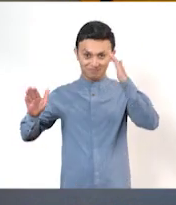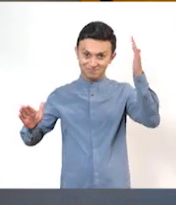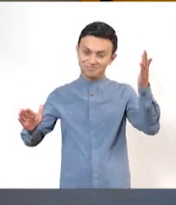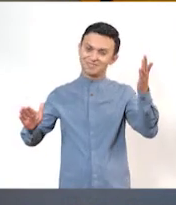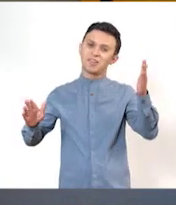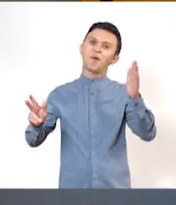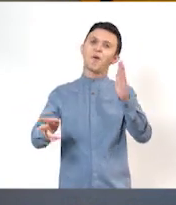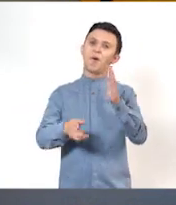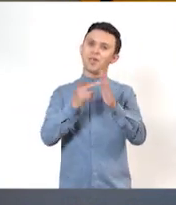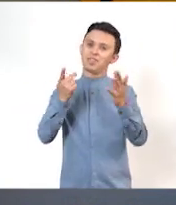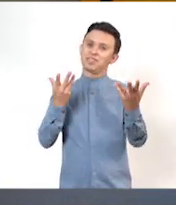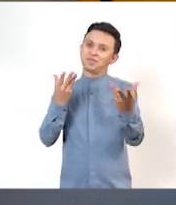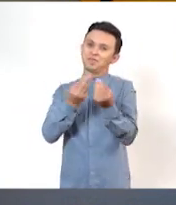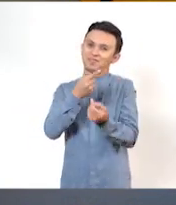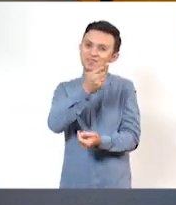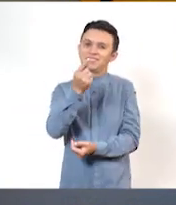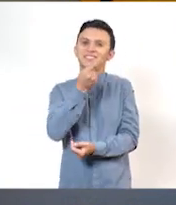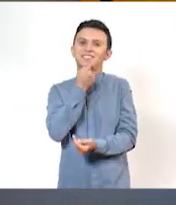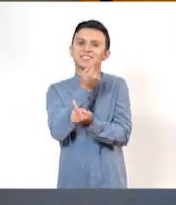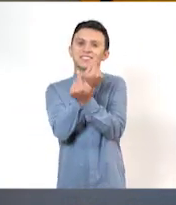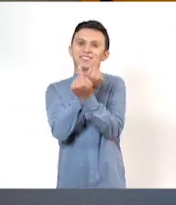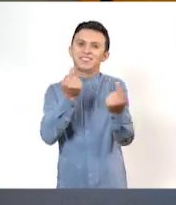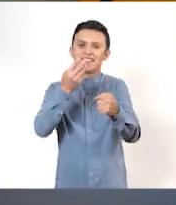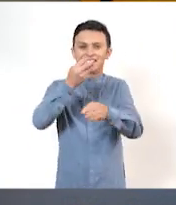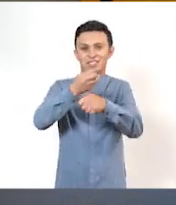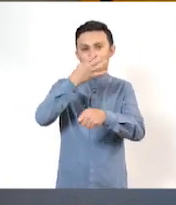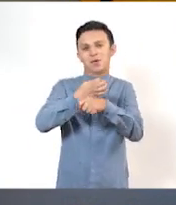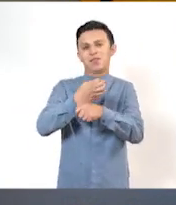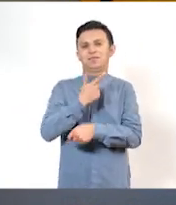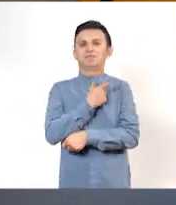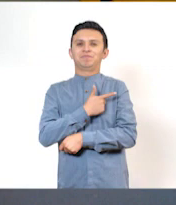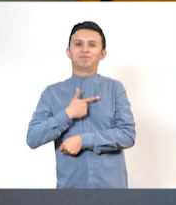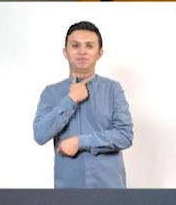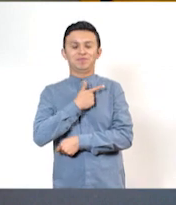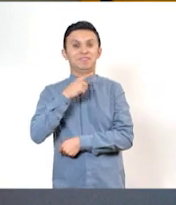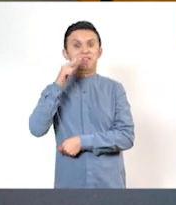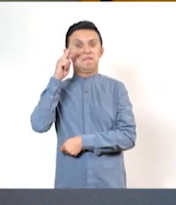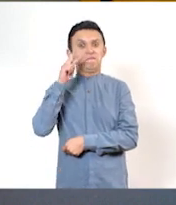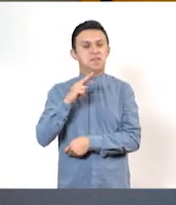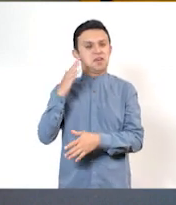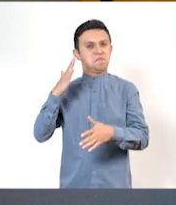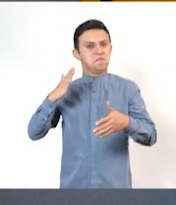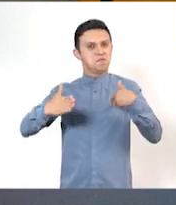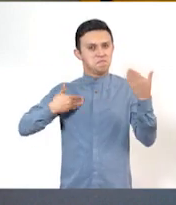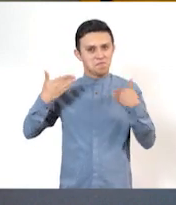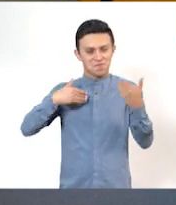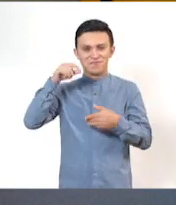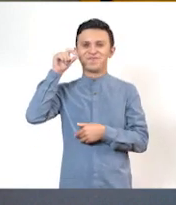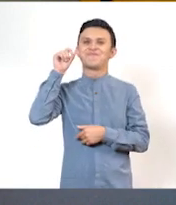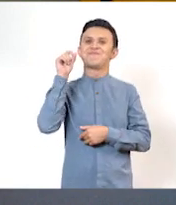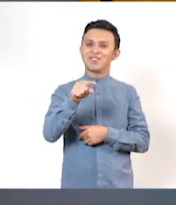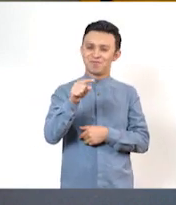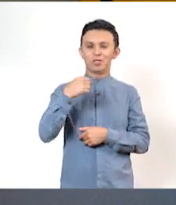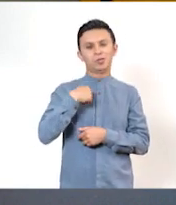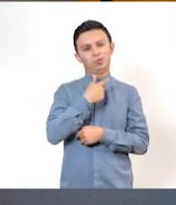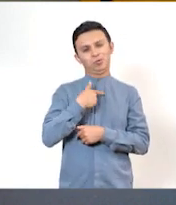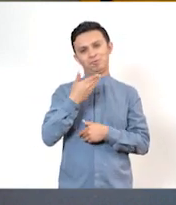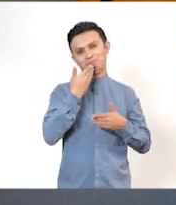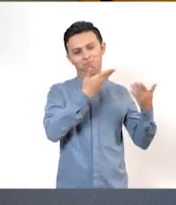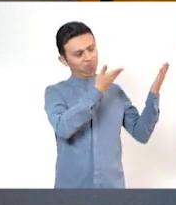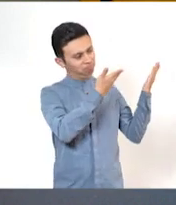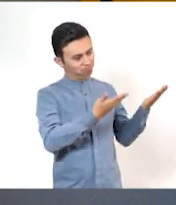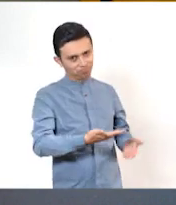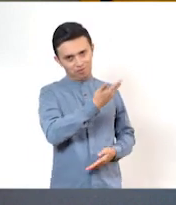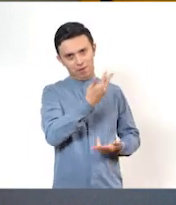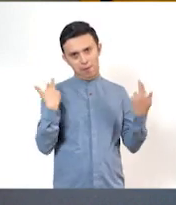Hola, hola. Es un gusto estar con ustedes, niñas y niños de tercero y cuarto grado de primaria. Qué alegría y también con muchísimo gusto le damos